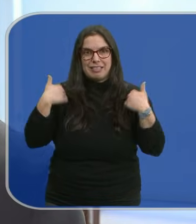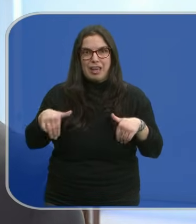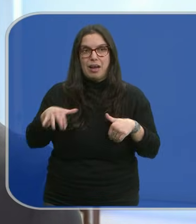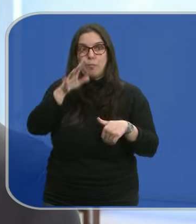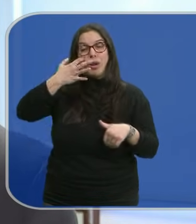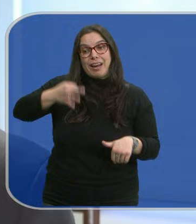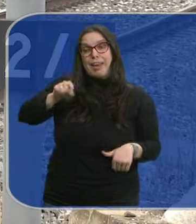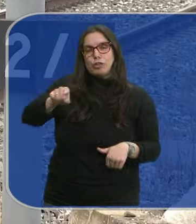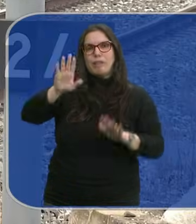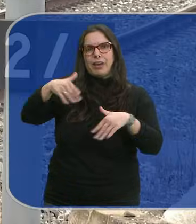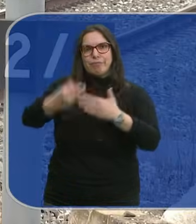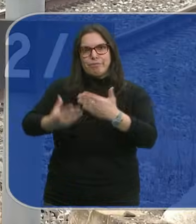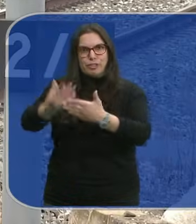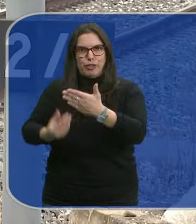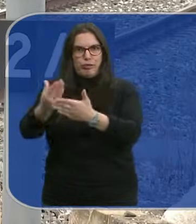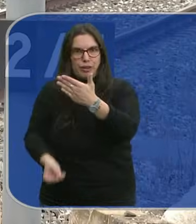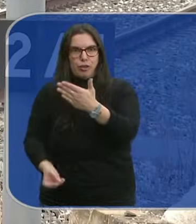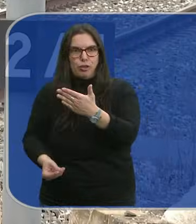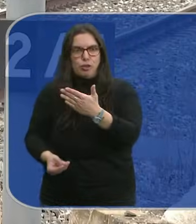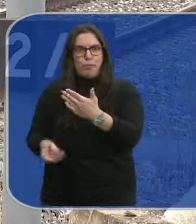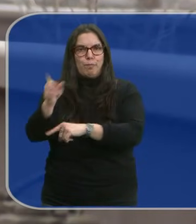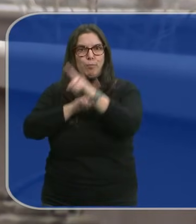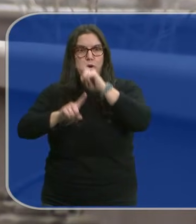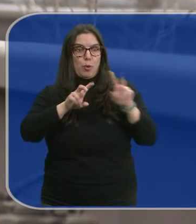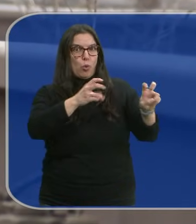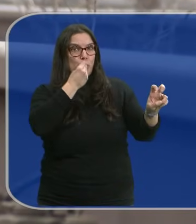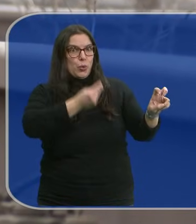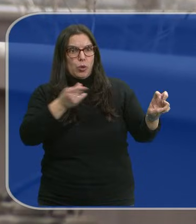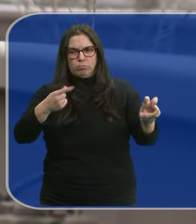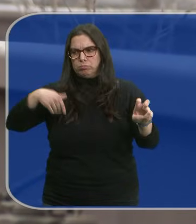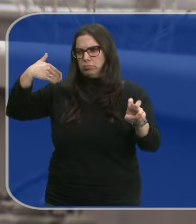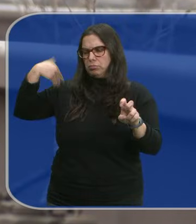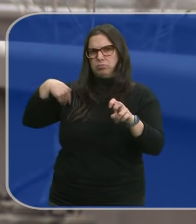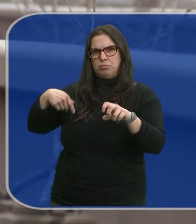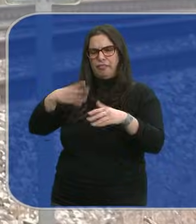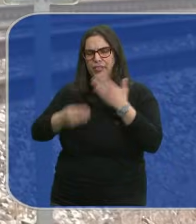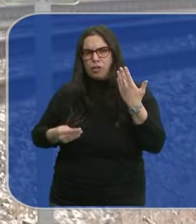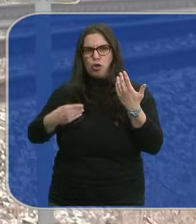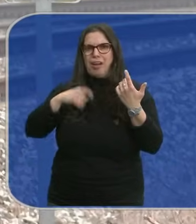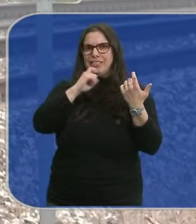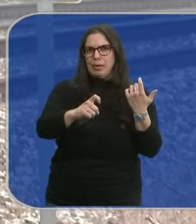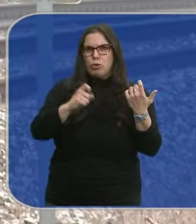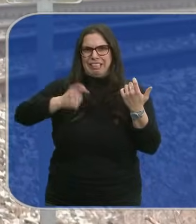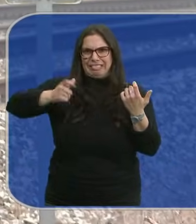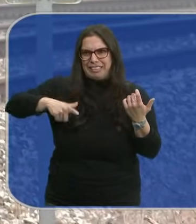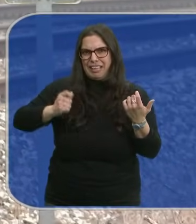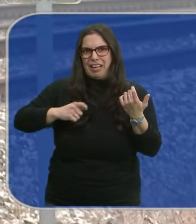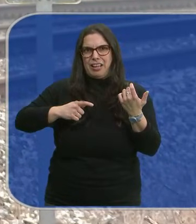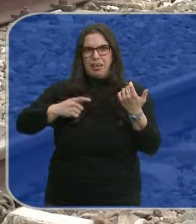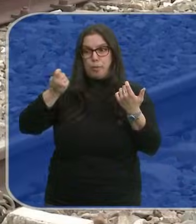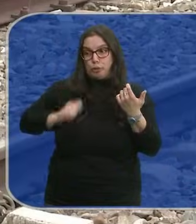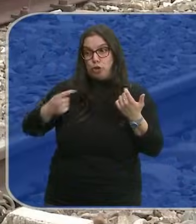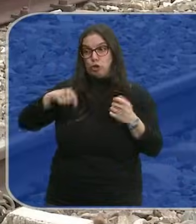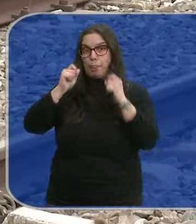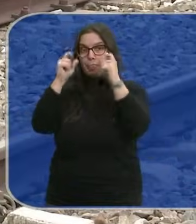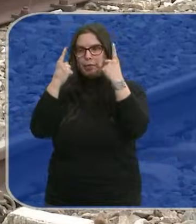realmente es lo que vemos que al final está fallando, que nos encontramos grandes imperfecciones, tenemos que reportar mucho más esas imperfecciones los profesionales